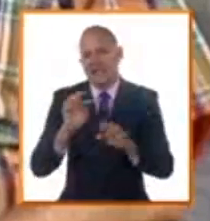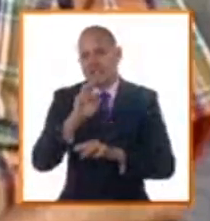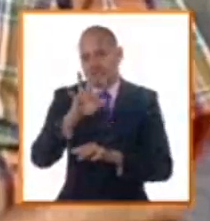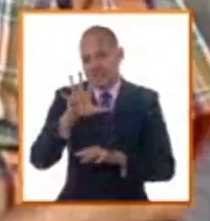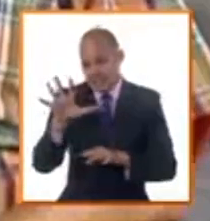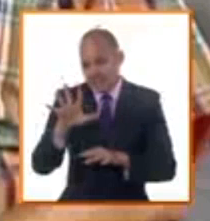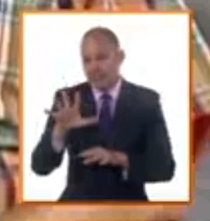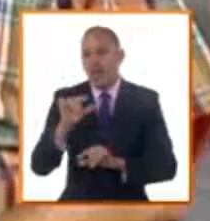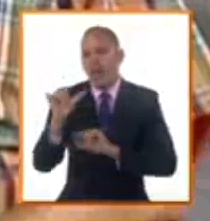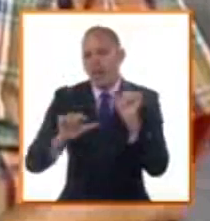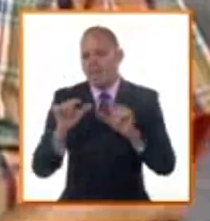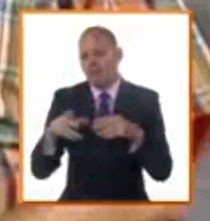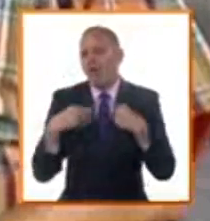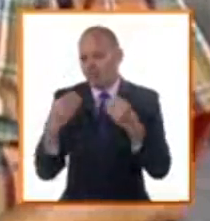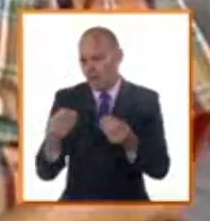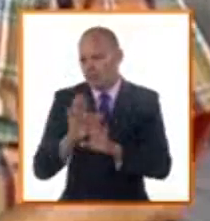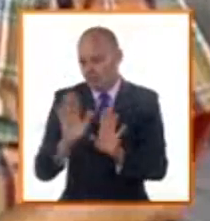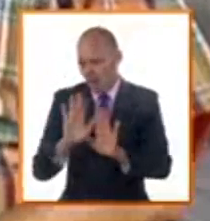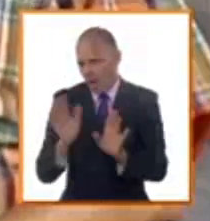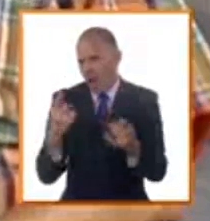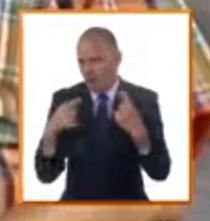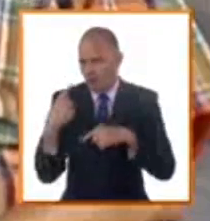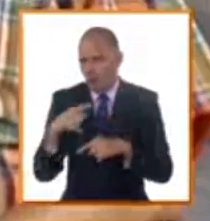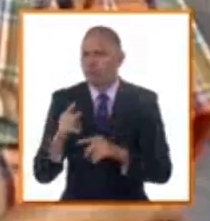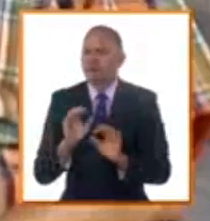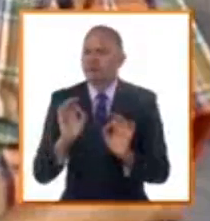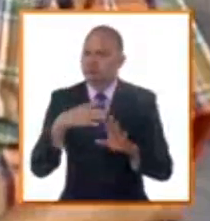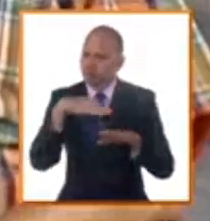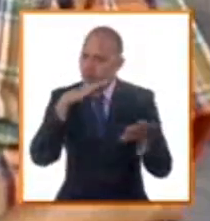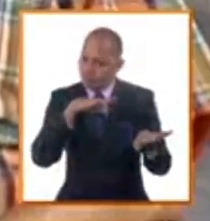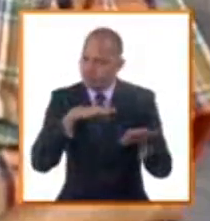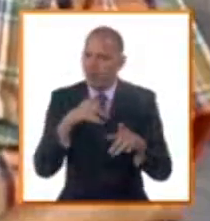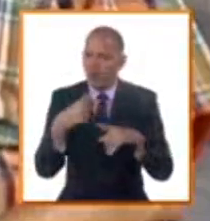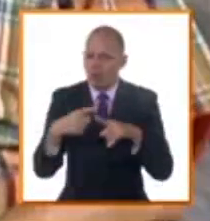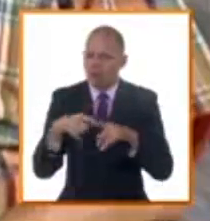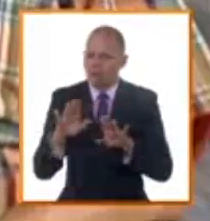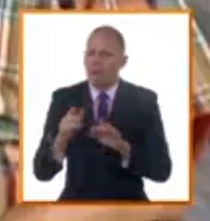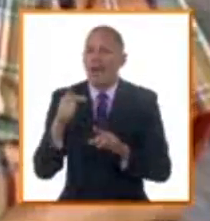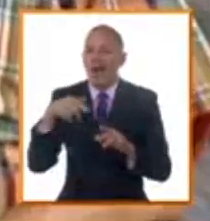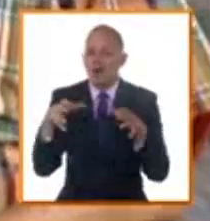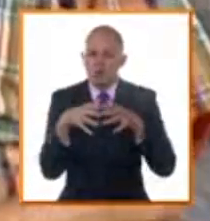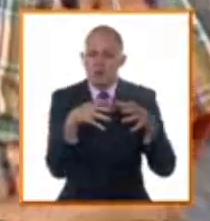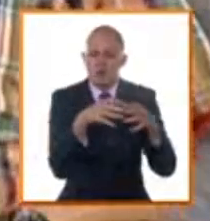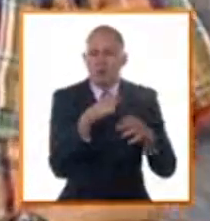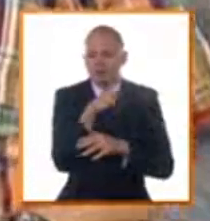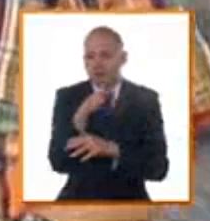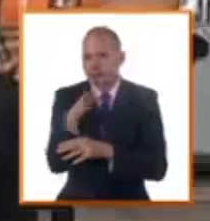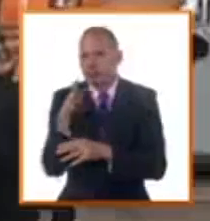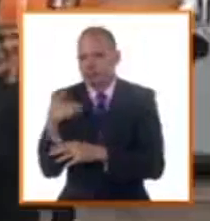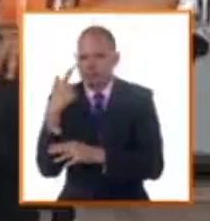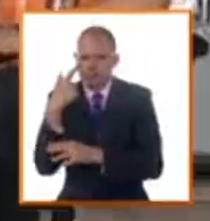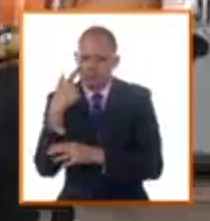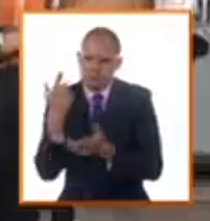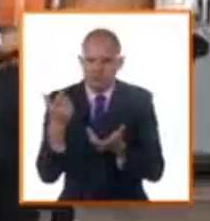temporales y se sigue trabajando por parte de los grupos que están creados para seguir visitando a nuestra población.